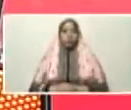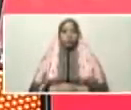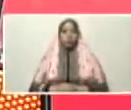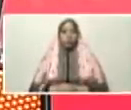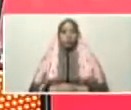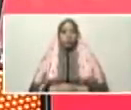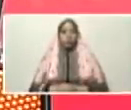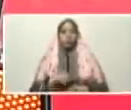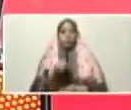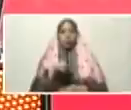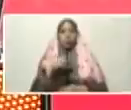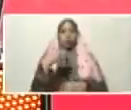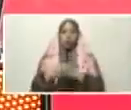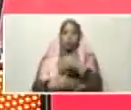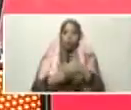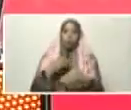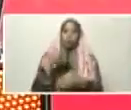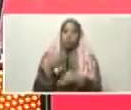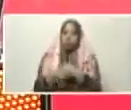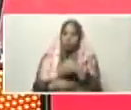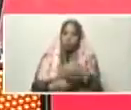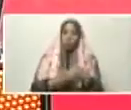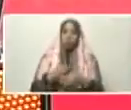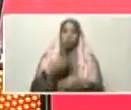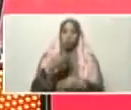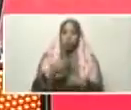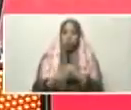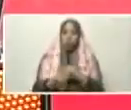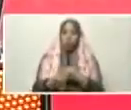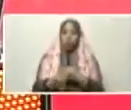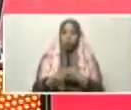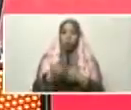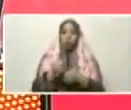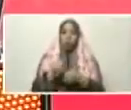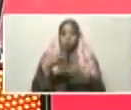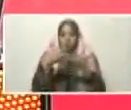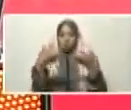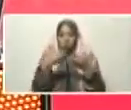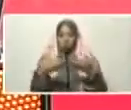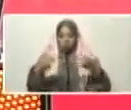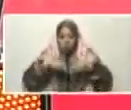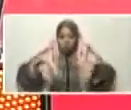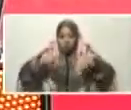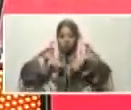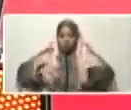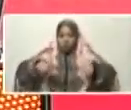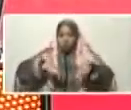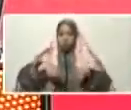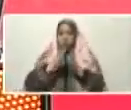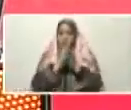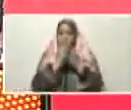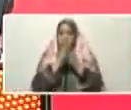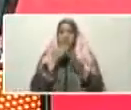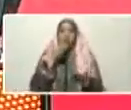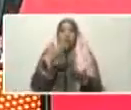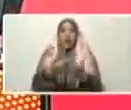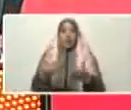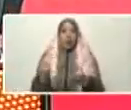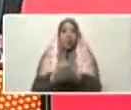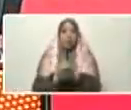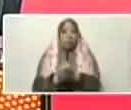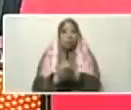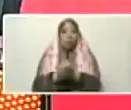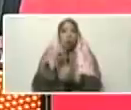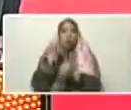y por ahí se va y por ahí se va y por ahí se fue muchas gracias rodolfo sam y su último